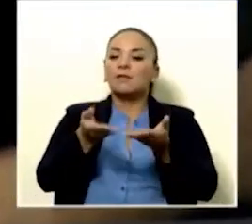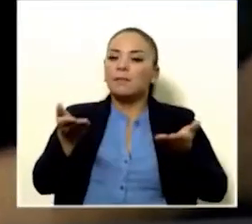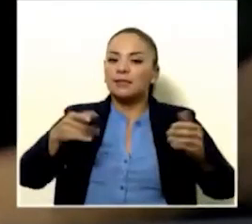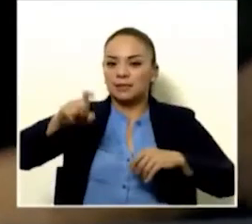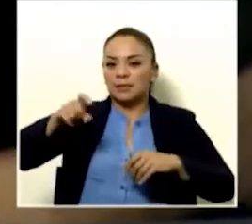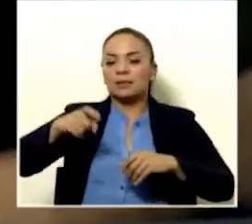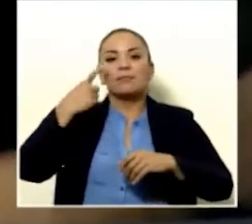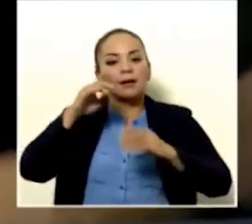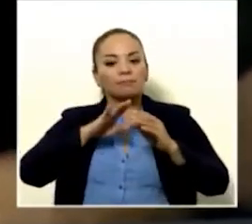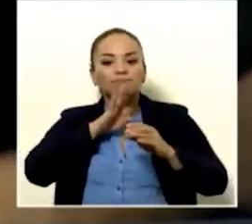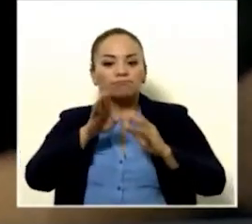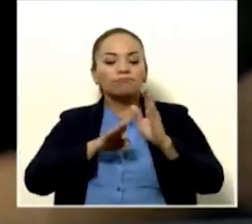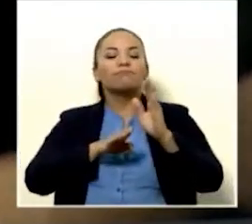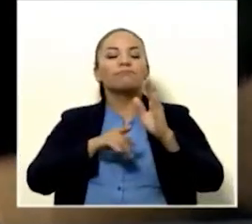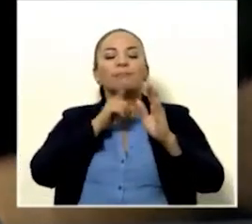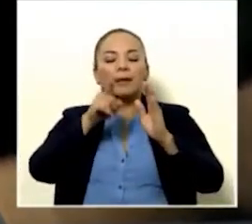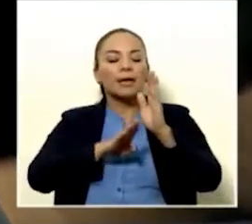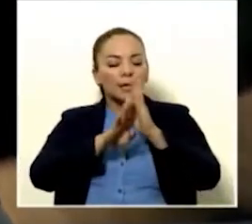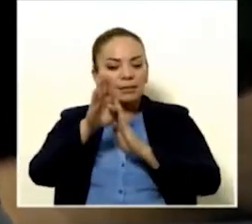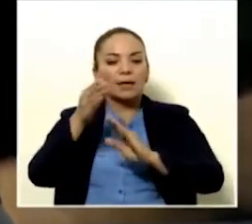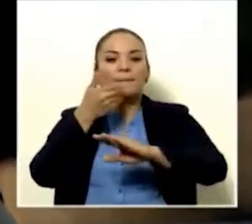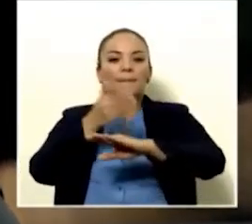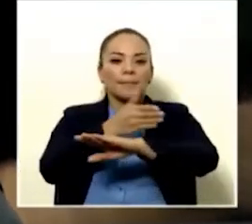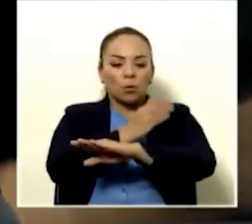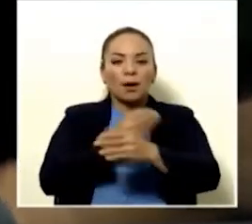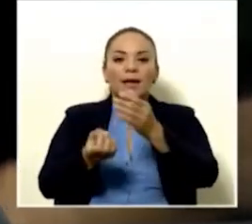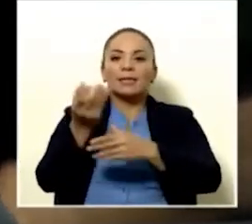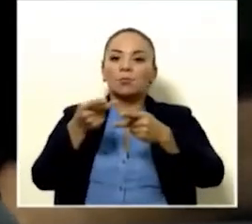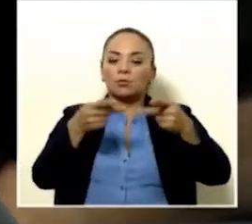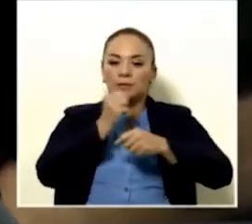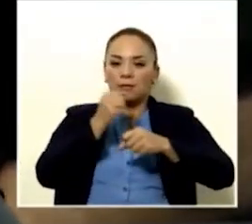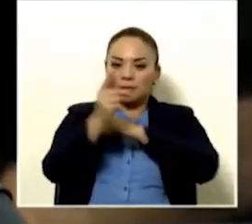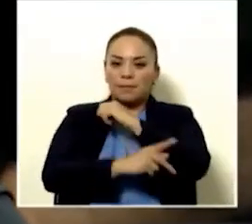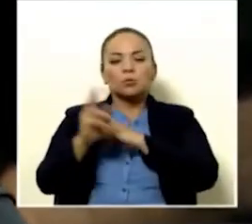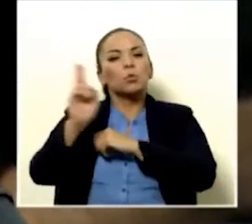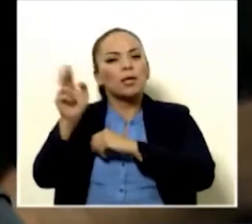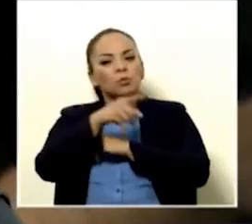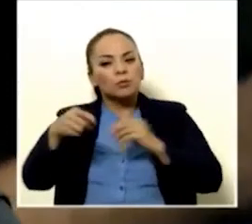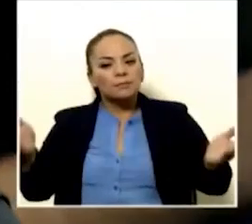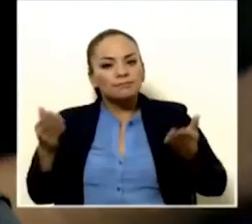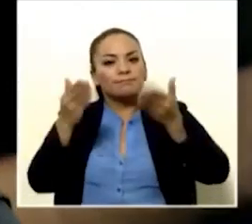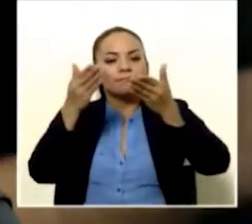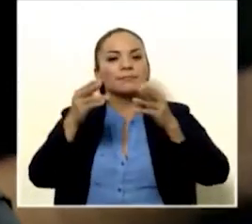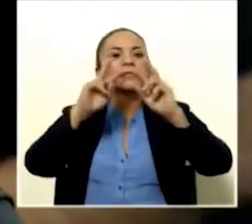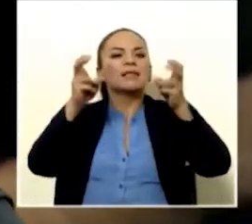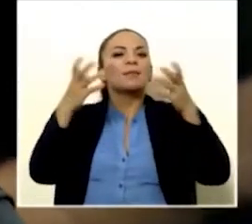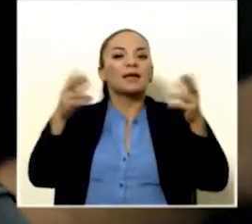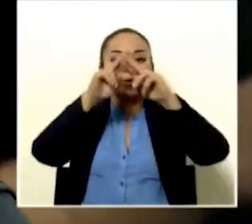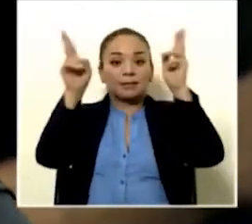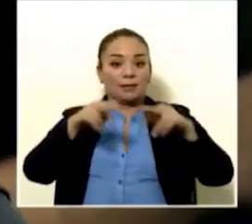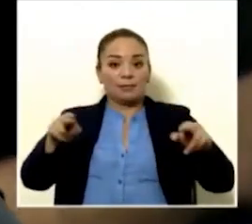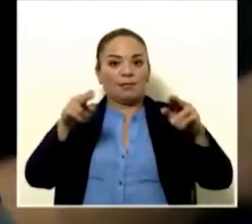para crecer, prosperar, incluso generar empleo en este país. Es urgente lo que ustedes han promovido, que tiene que ver con Internet de alta